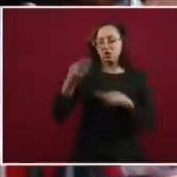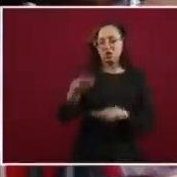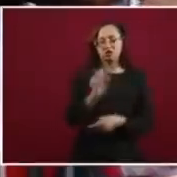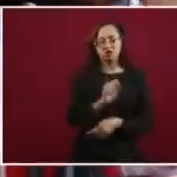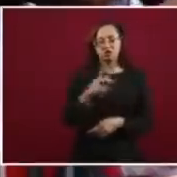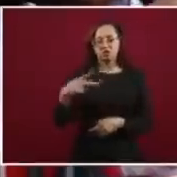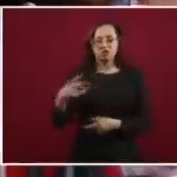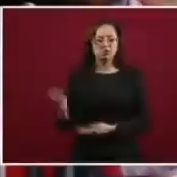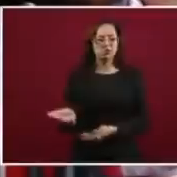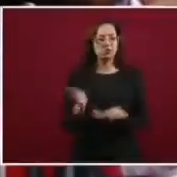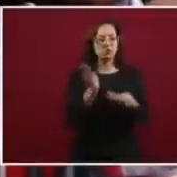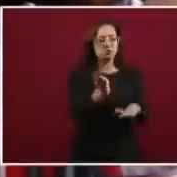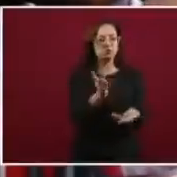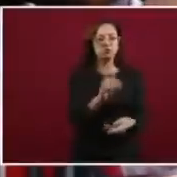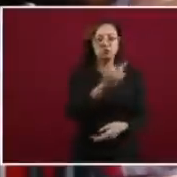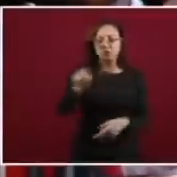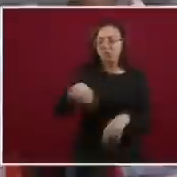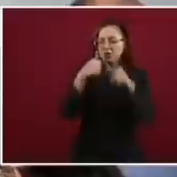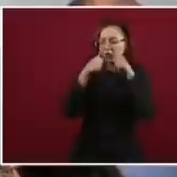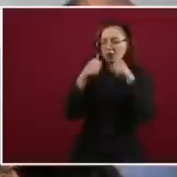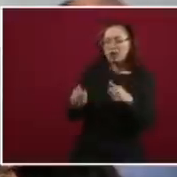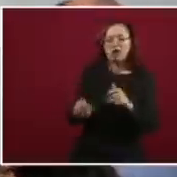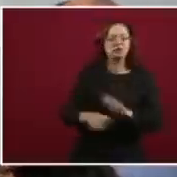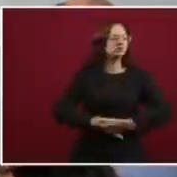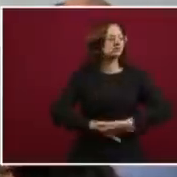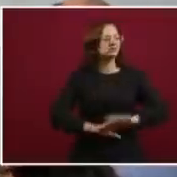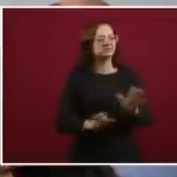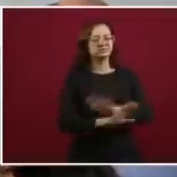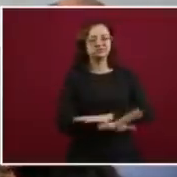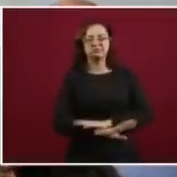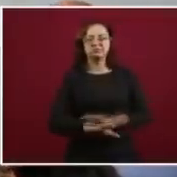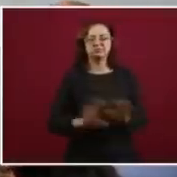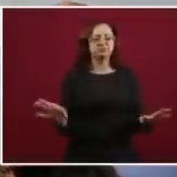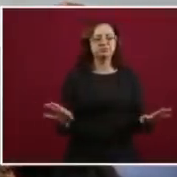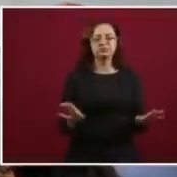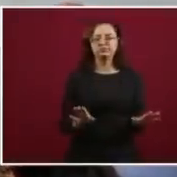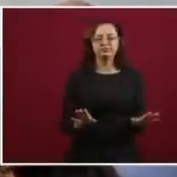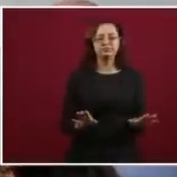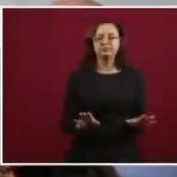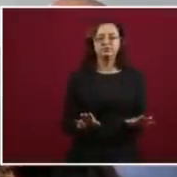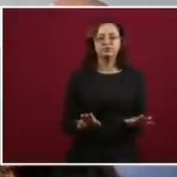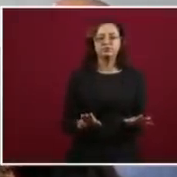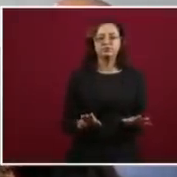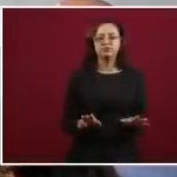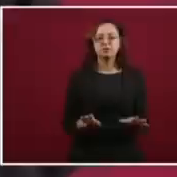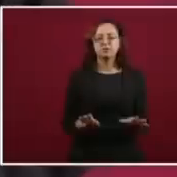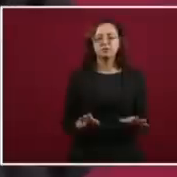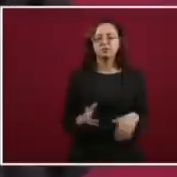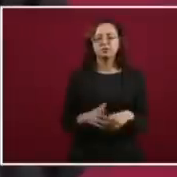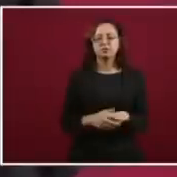eso ya no eso no porque es este atención